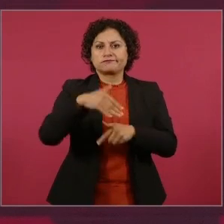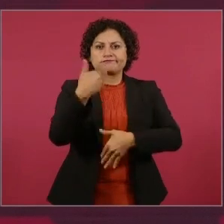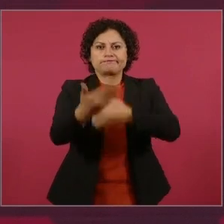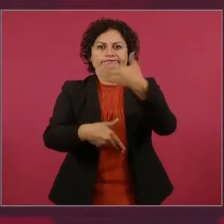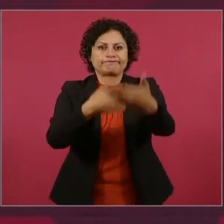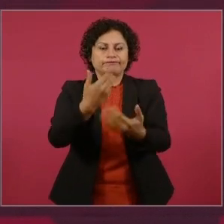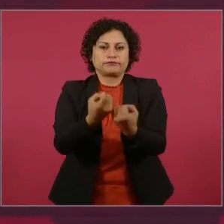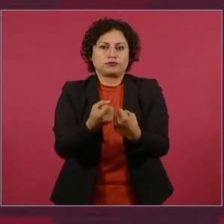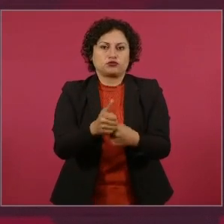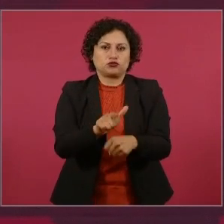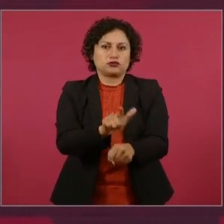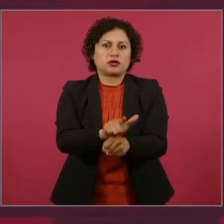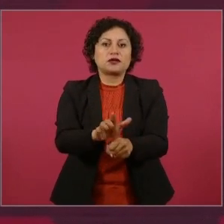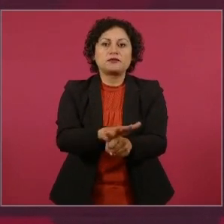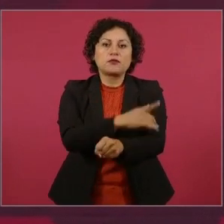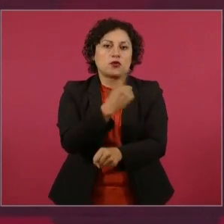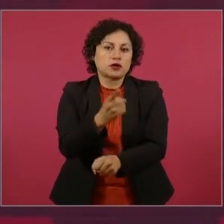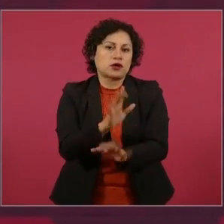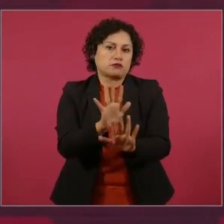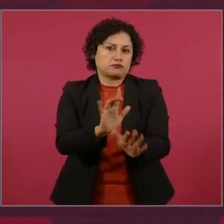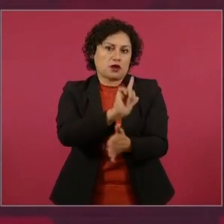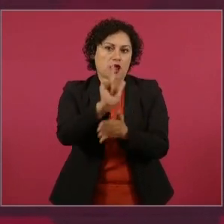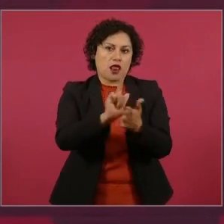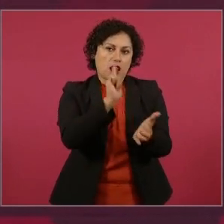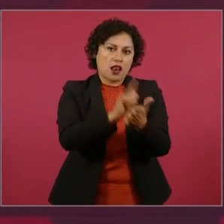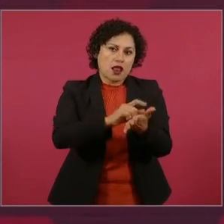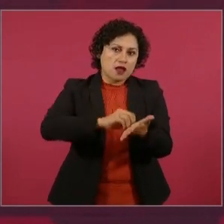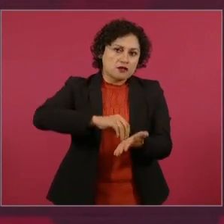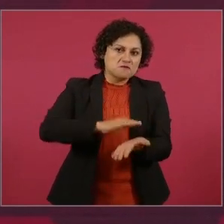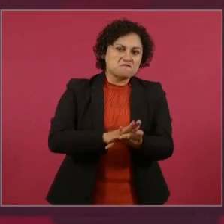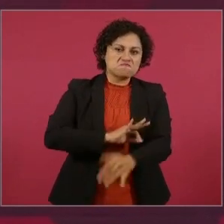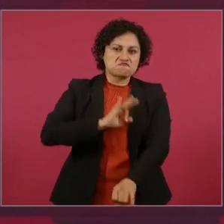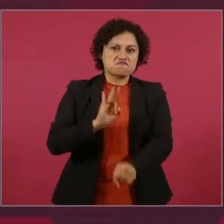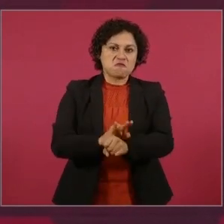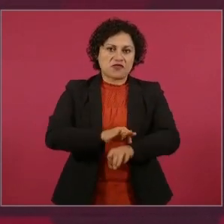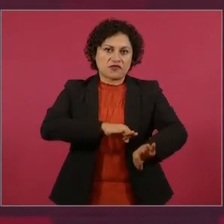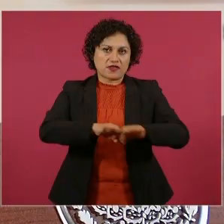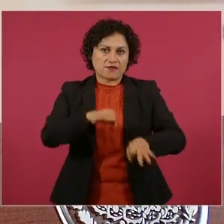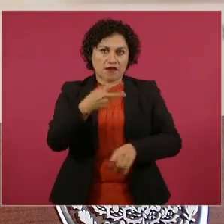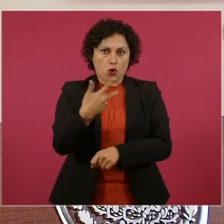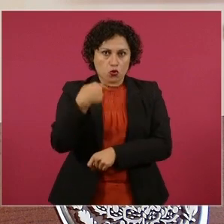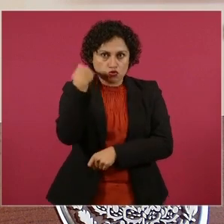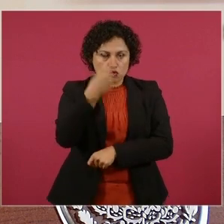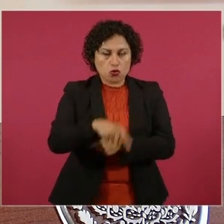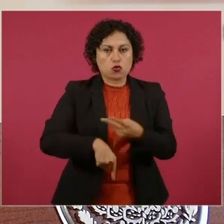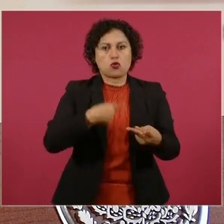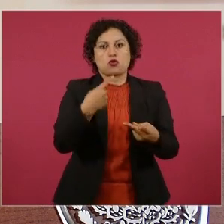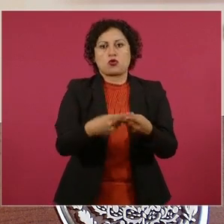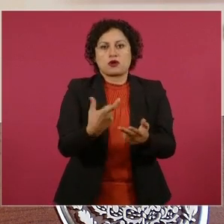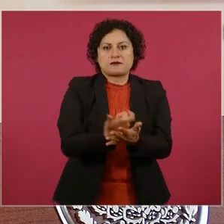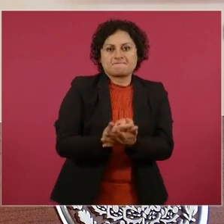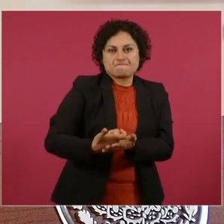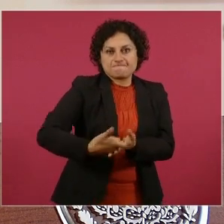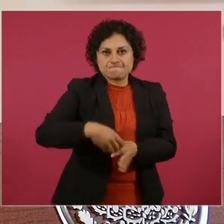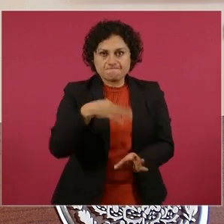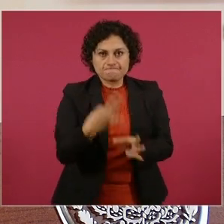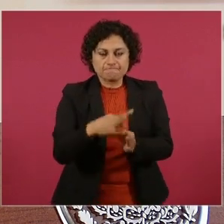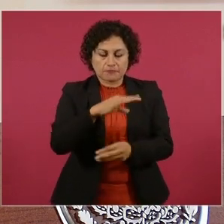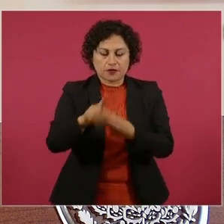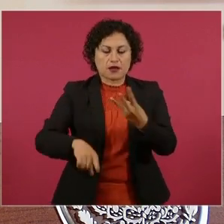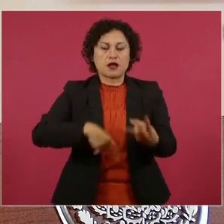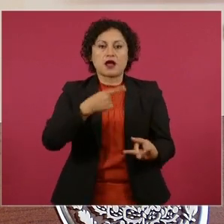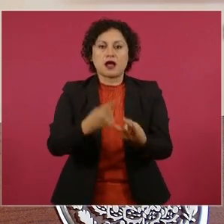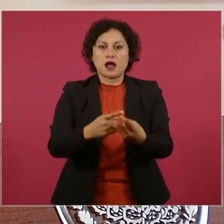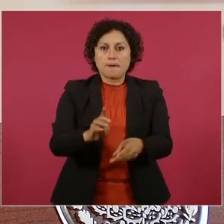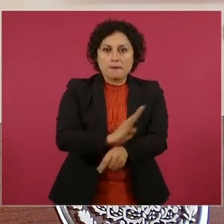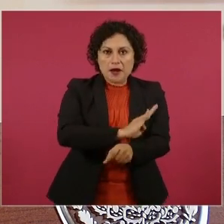garantizan las 8 horas de trabajo el salario mínimo prestaciones eso es la Revolución